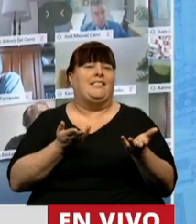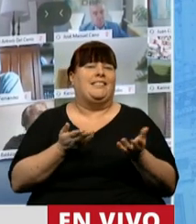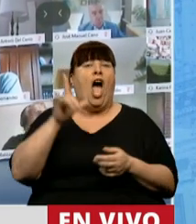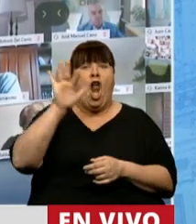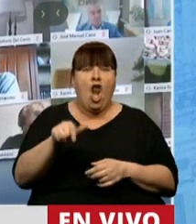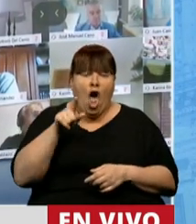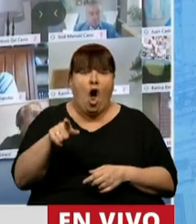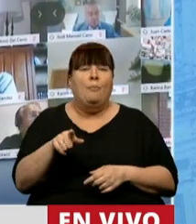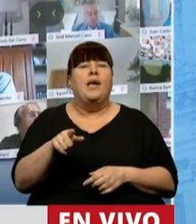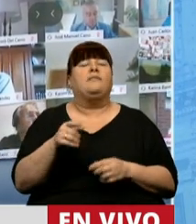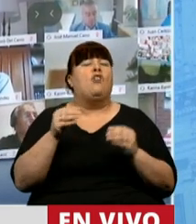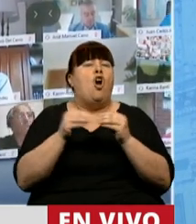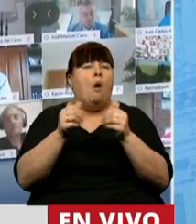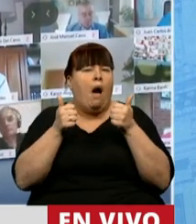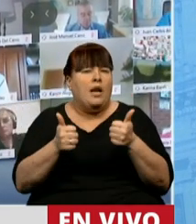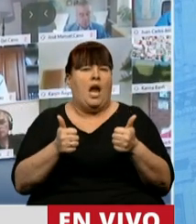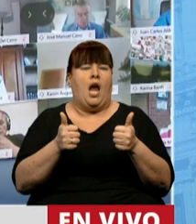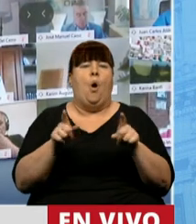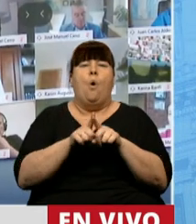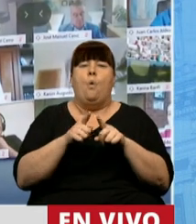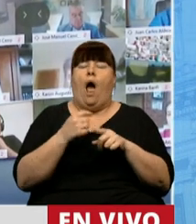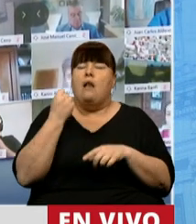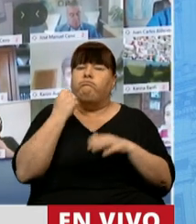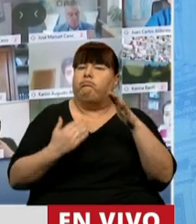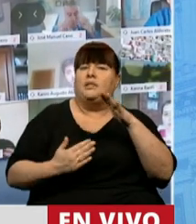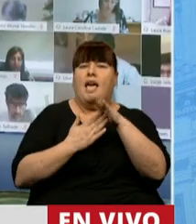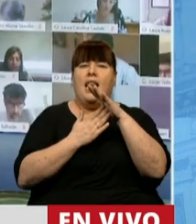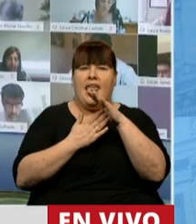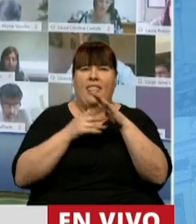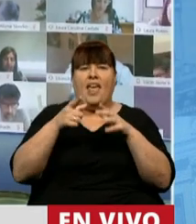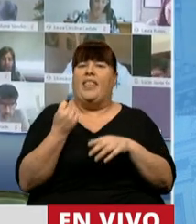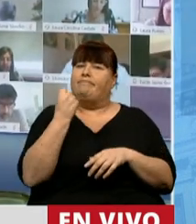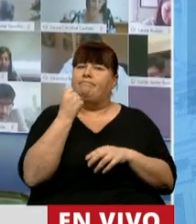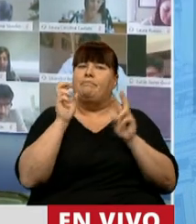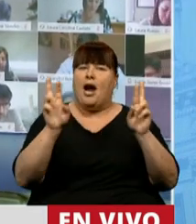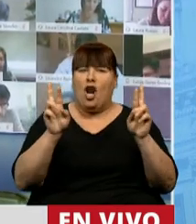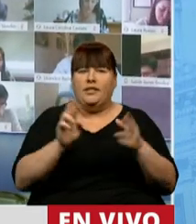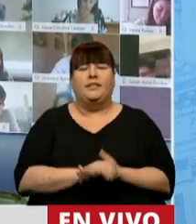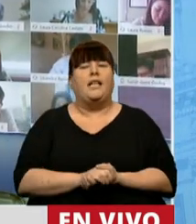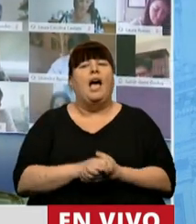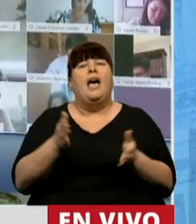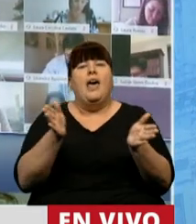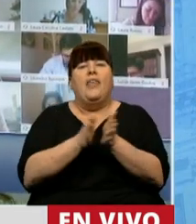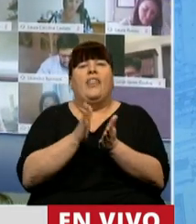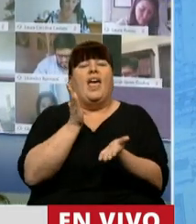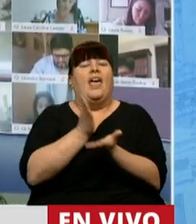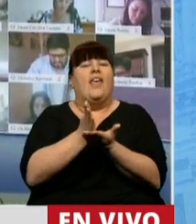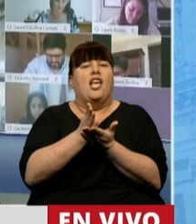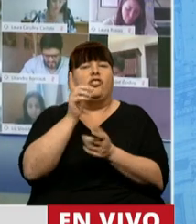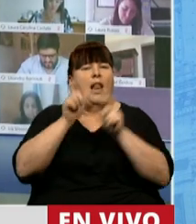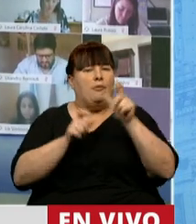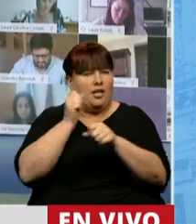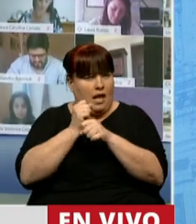López un gran compañero uno deos máximos líderes de la resistencia peronista de los derechos de los